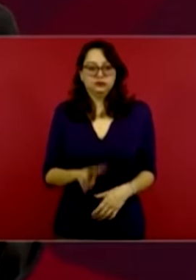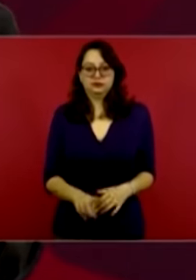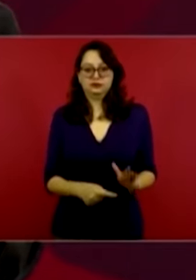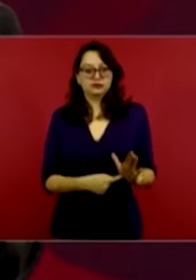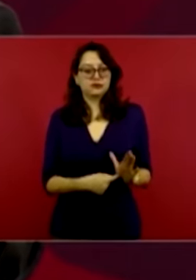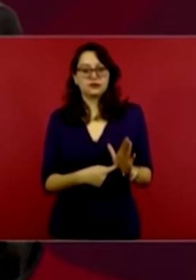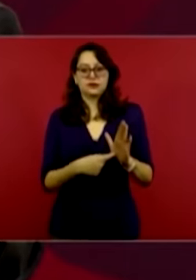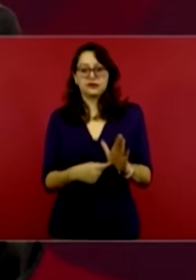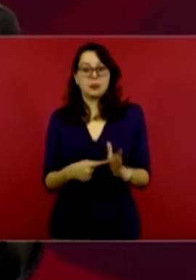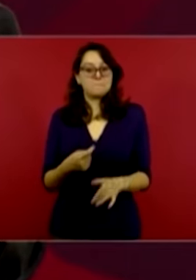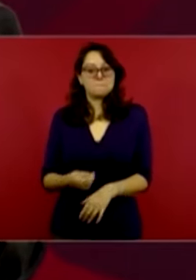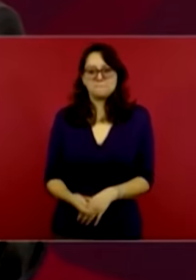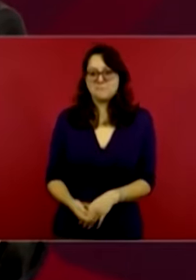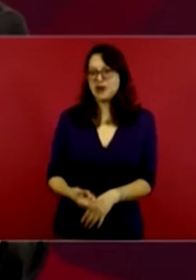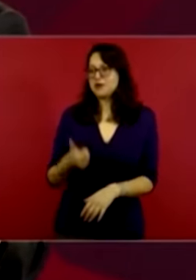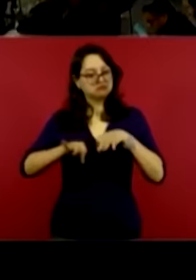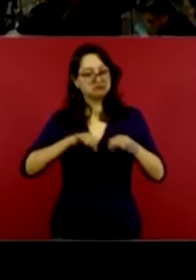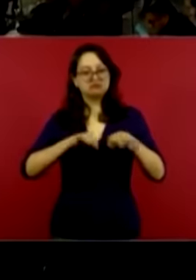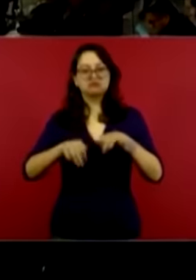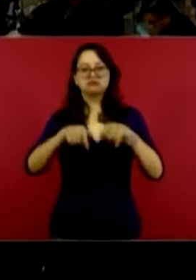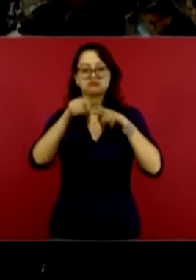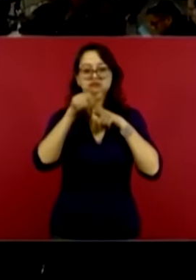no tiene precedente.